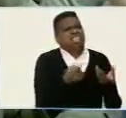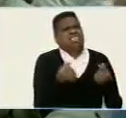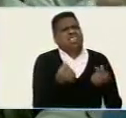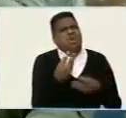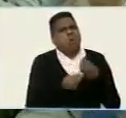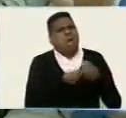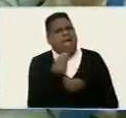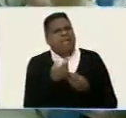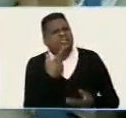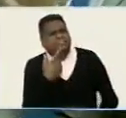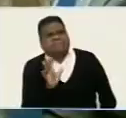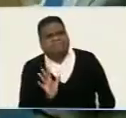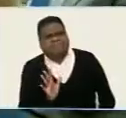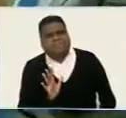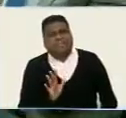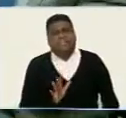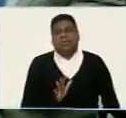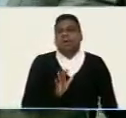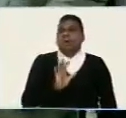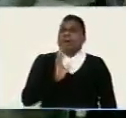Si lo ponen,